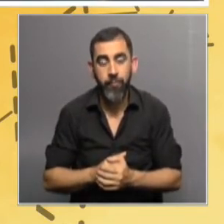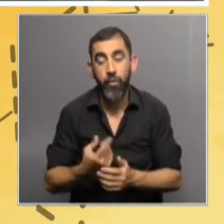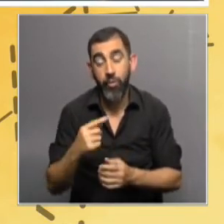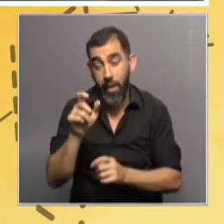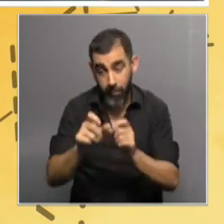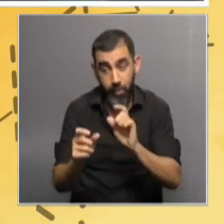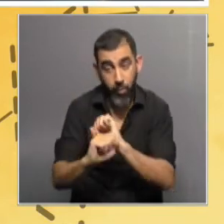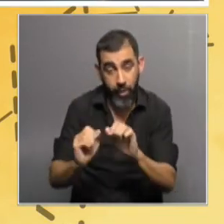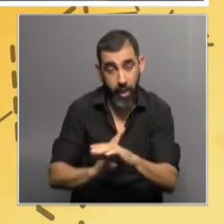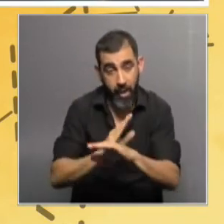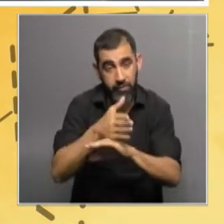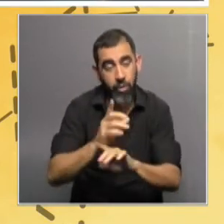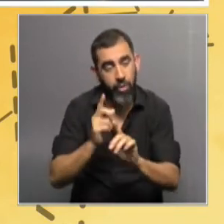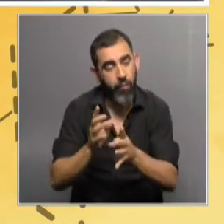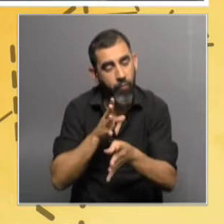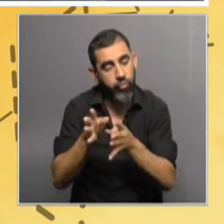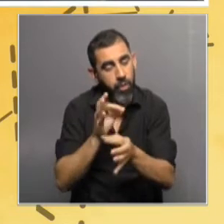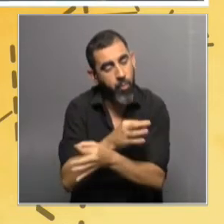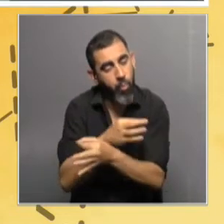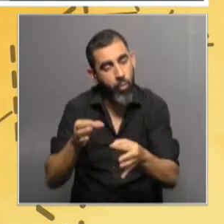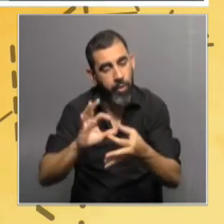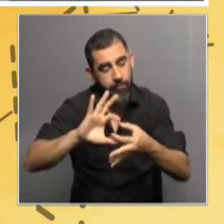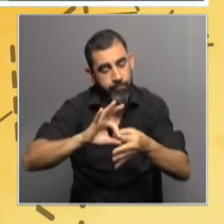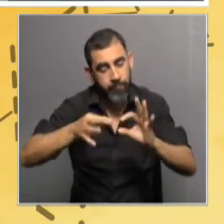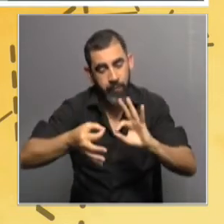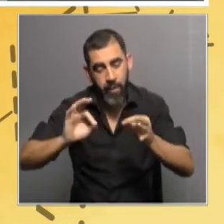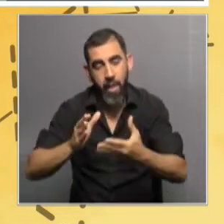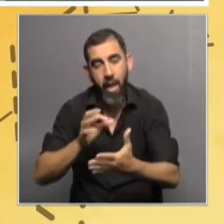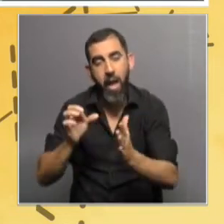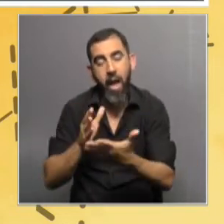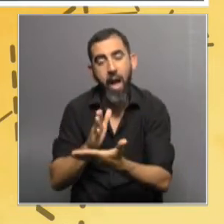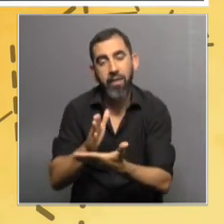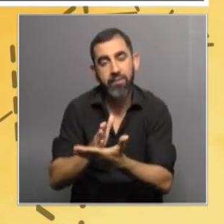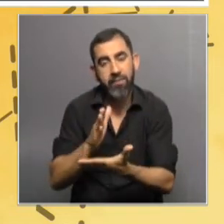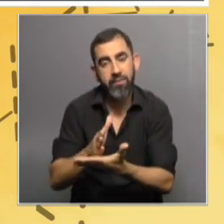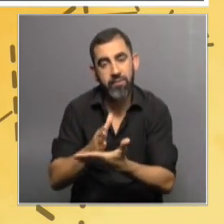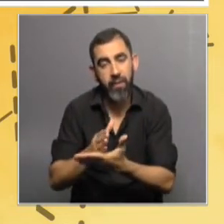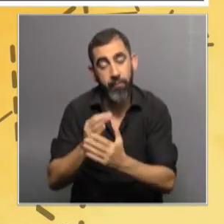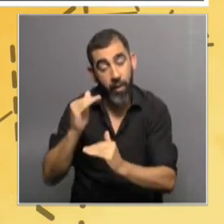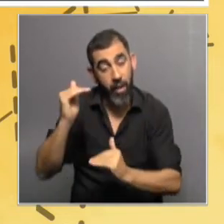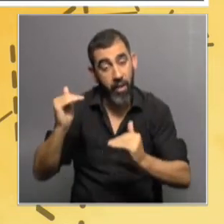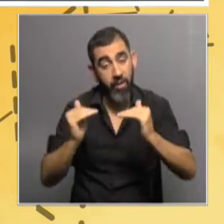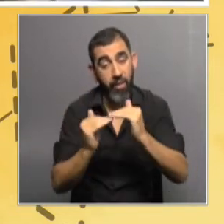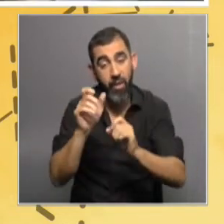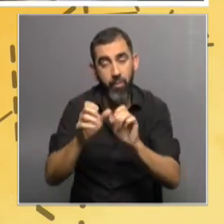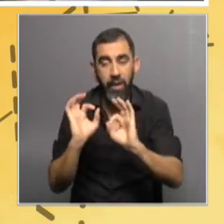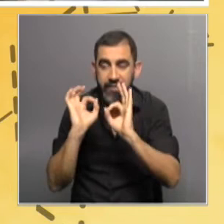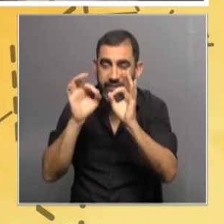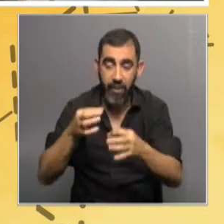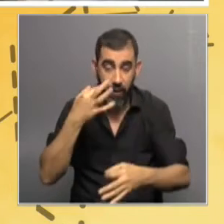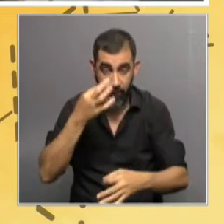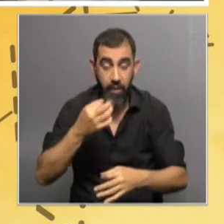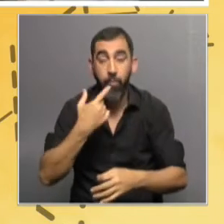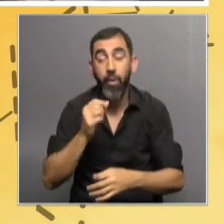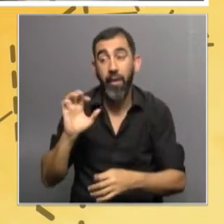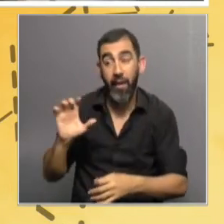pacientes accedan tiene que funcionar muy bien toda la cadena asistencial para que eso sea con equidad y los enfermos lleguen el cáncer en